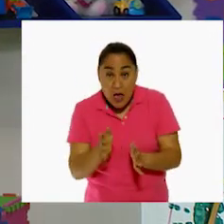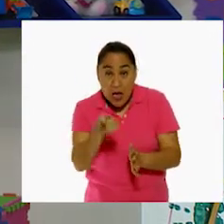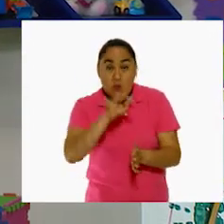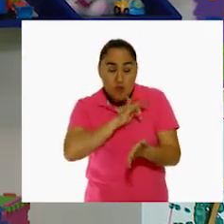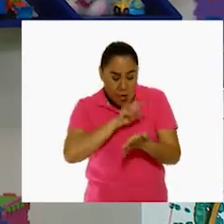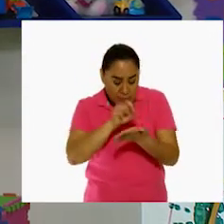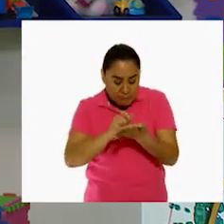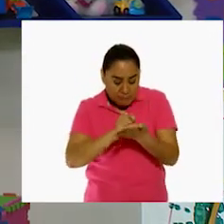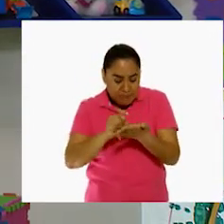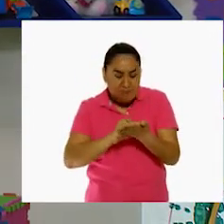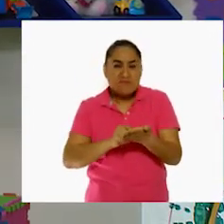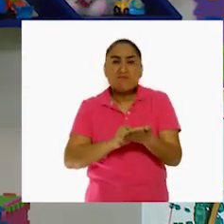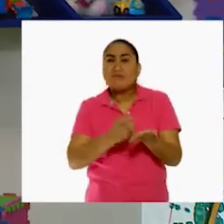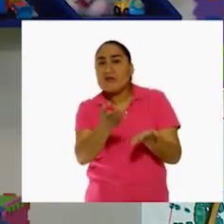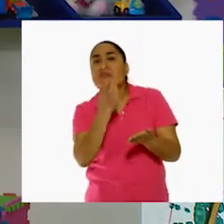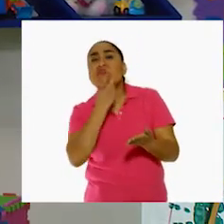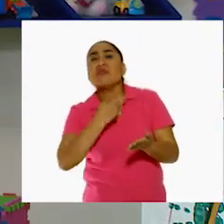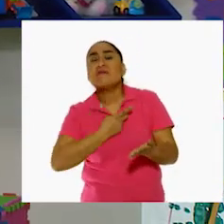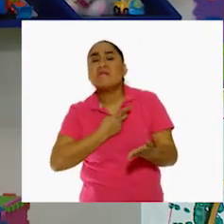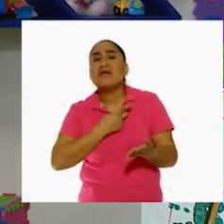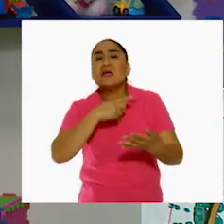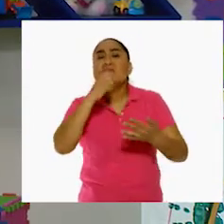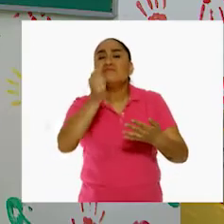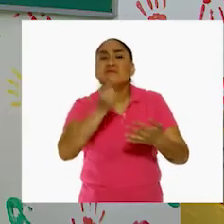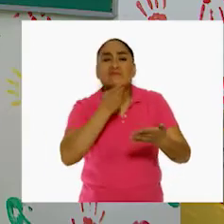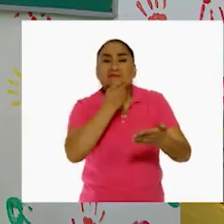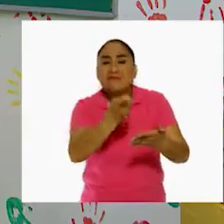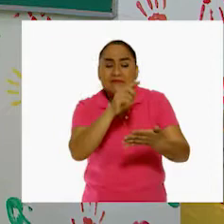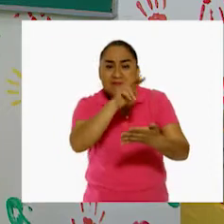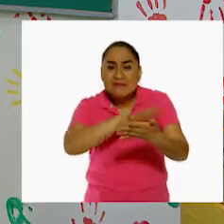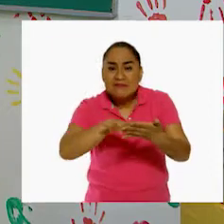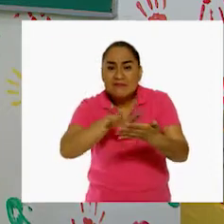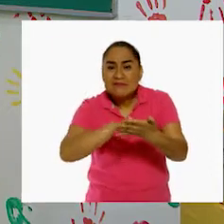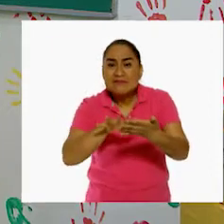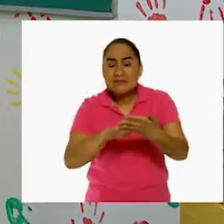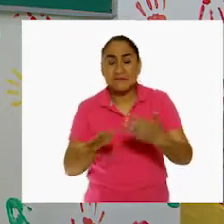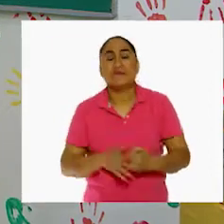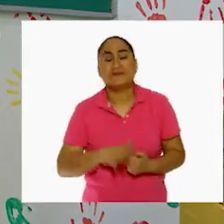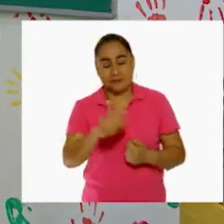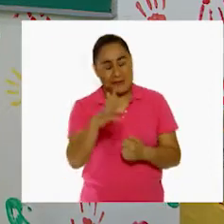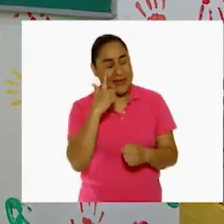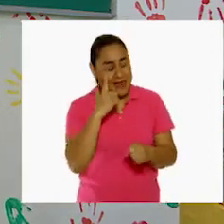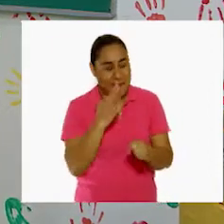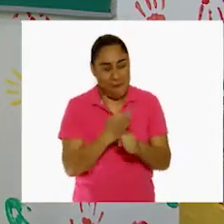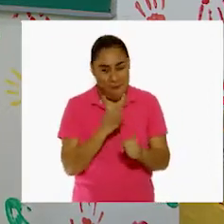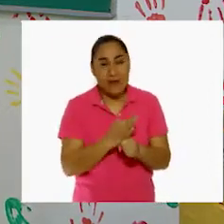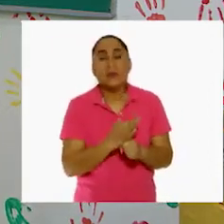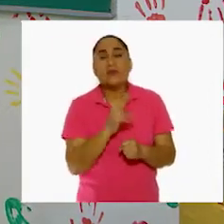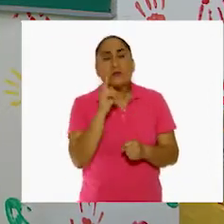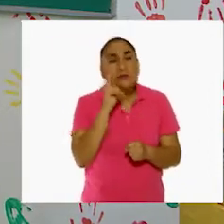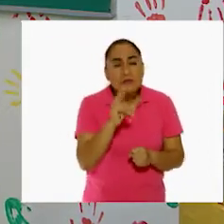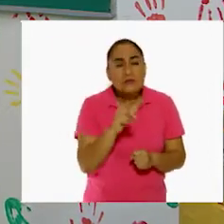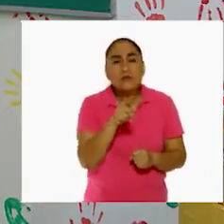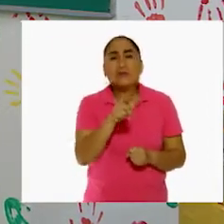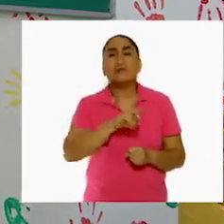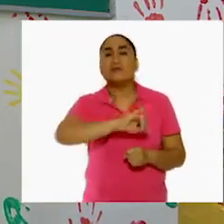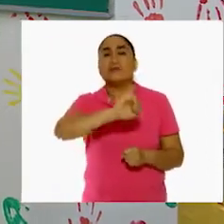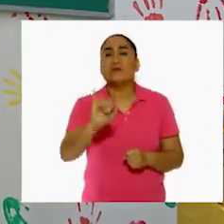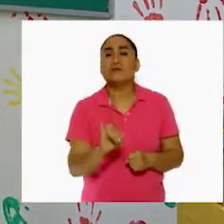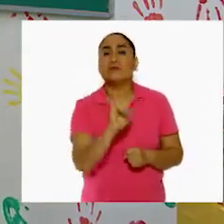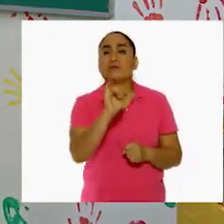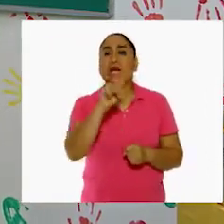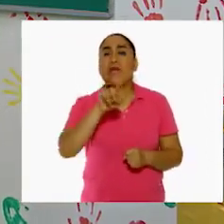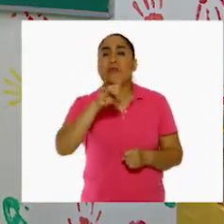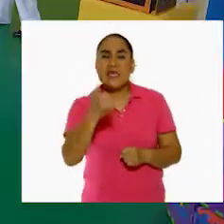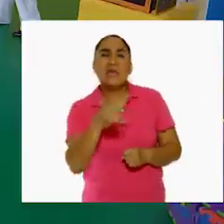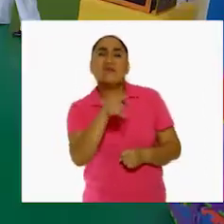y cualidades en voz alta con nosotros? Vamos a observar la participación de Geraldine, ¿les parece?